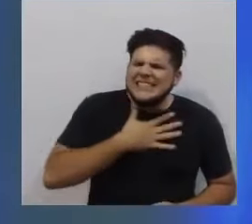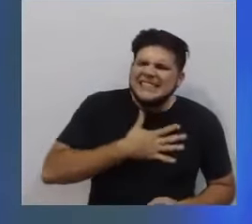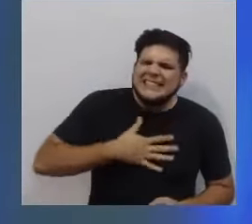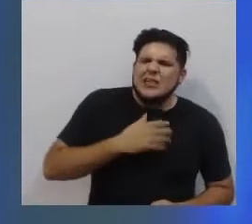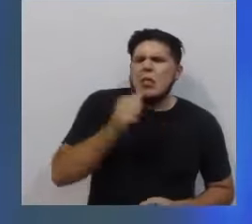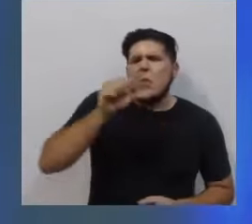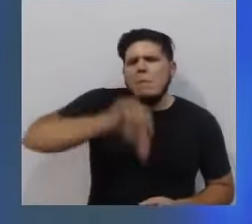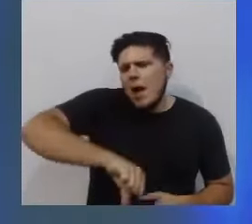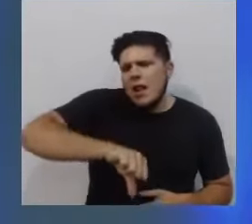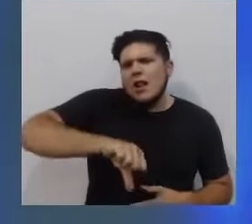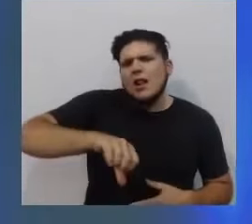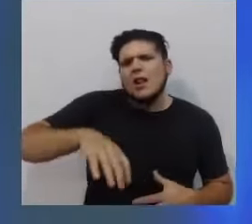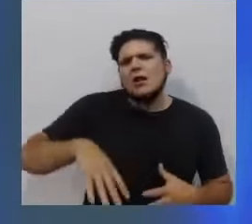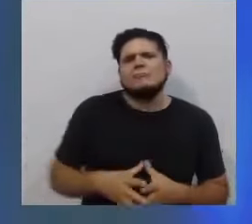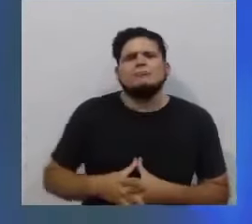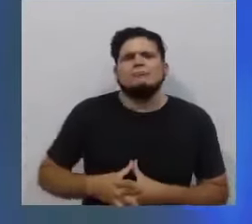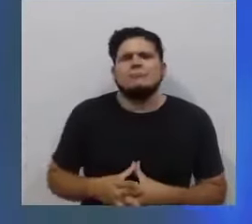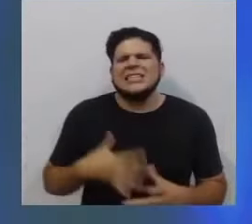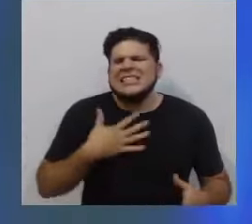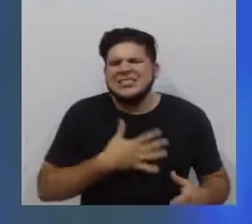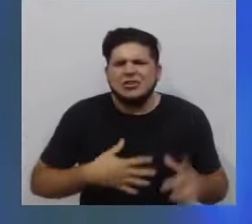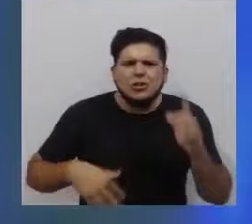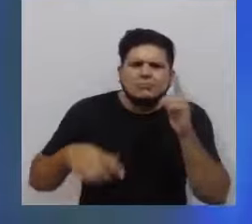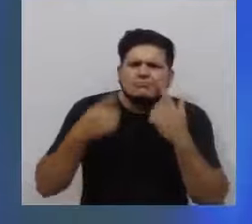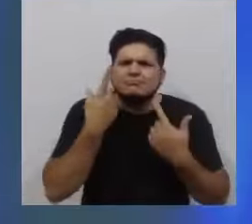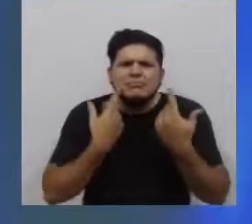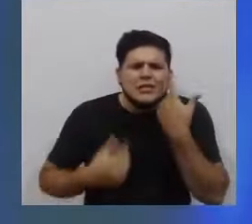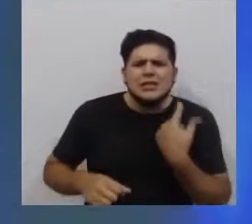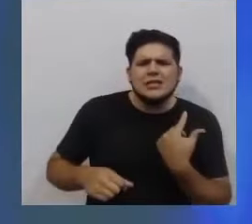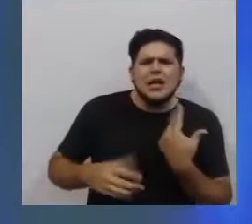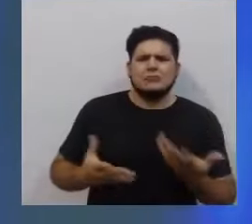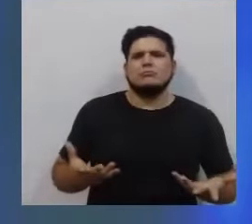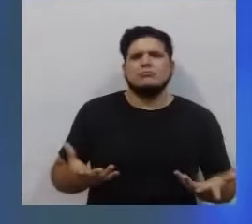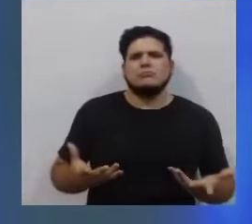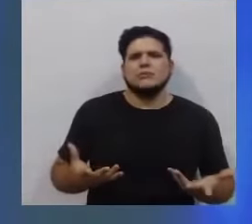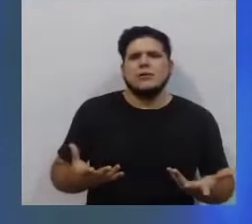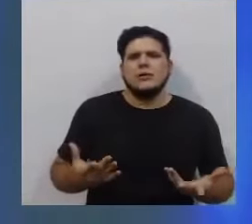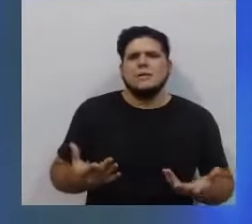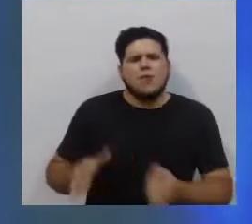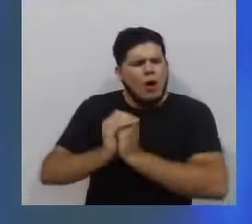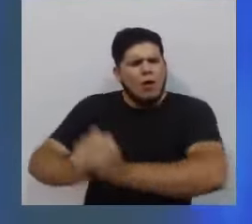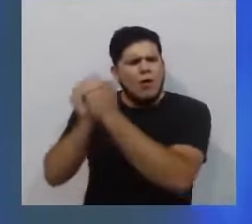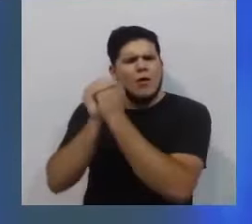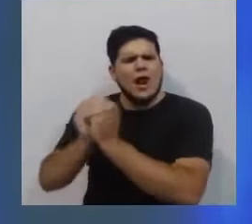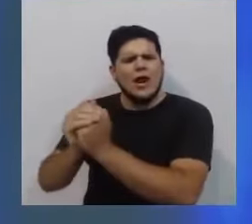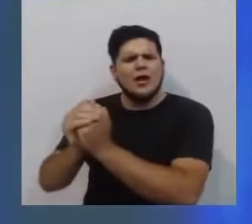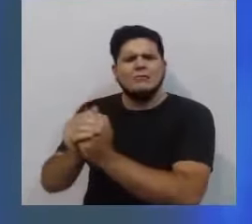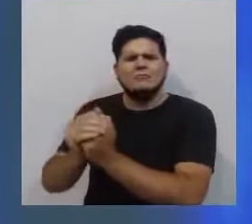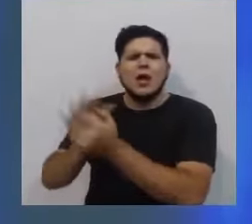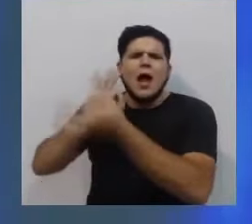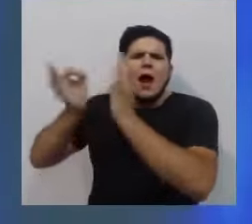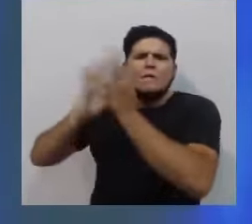imposible en la vida las bendiciones me van a acompañar todos los días de mi vida dios va a tender una mesa servida para que